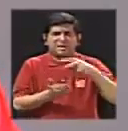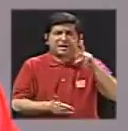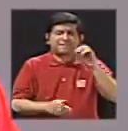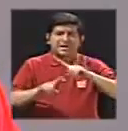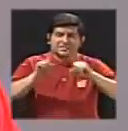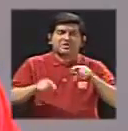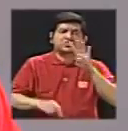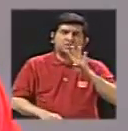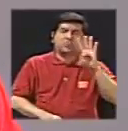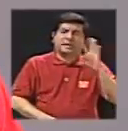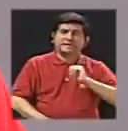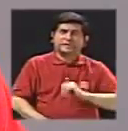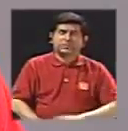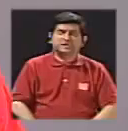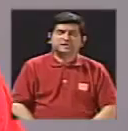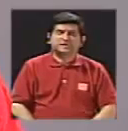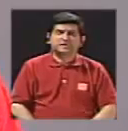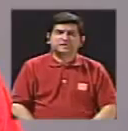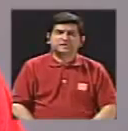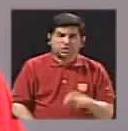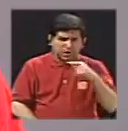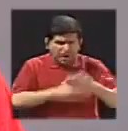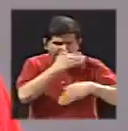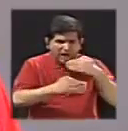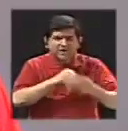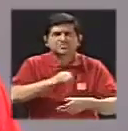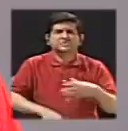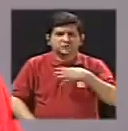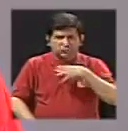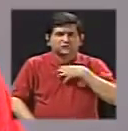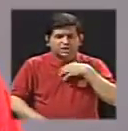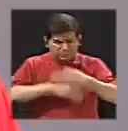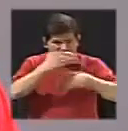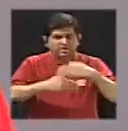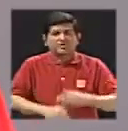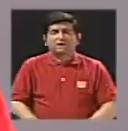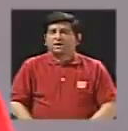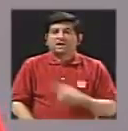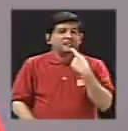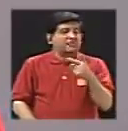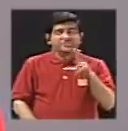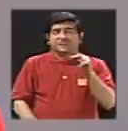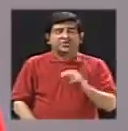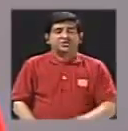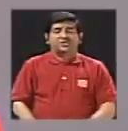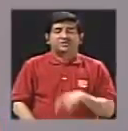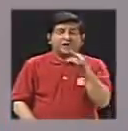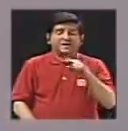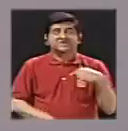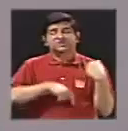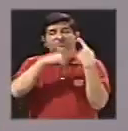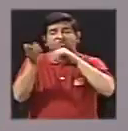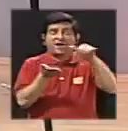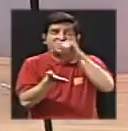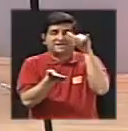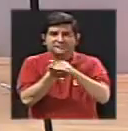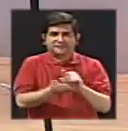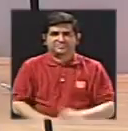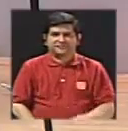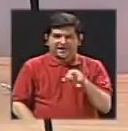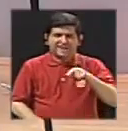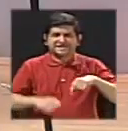pagarme 44? Que le hagan la gestión del reclamo. Usted llega ahí y le dicen, mire, eso es en San José. Sí, que eso pareciera que es